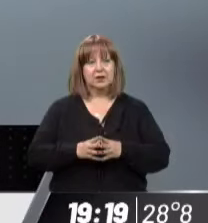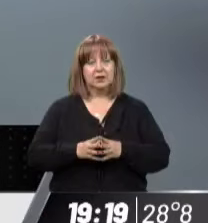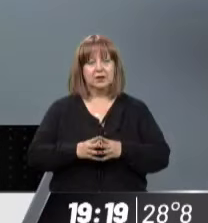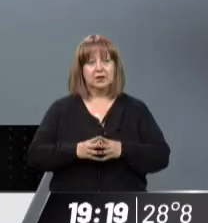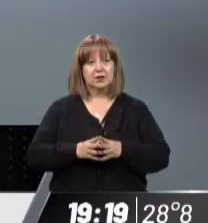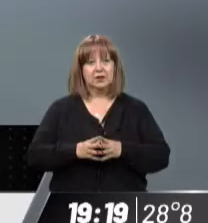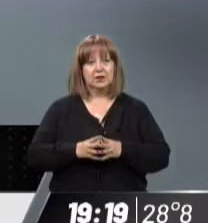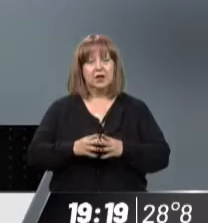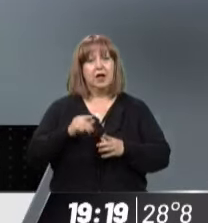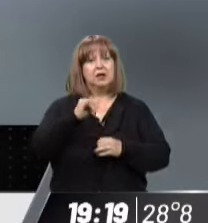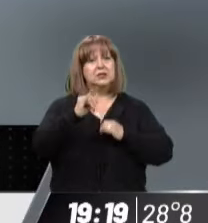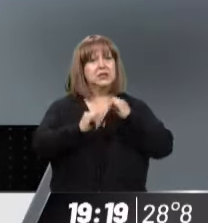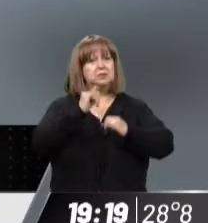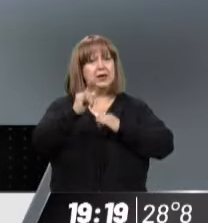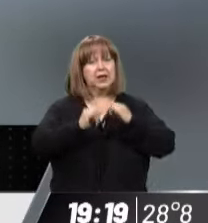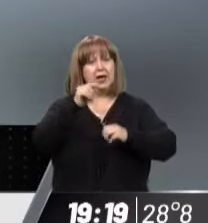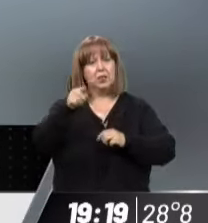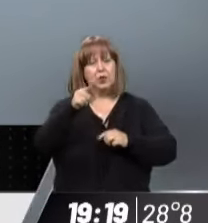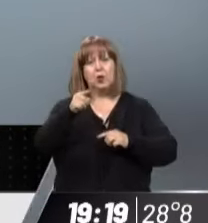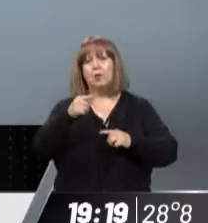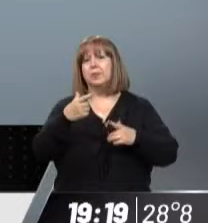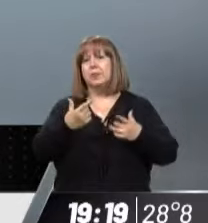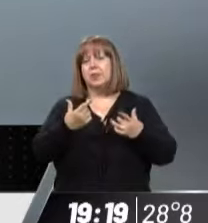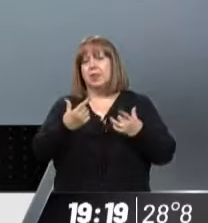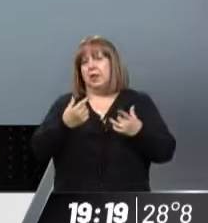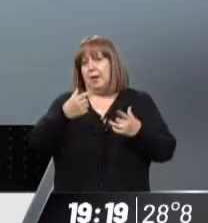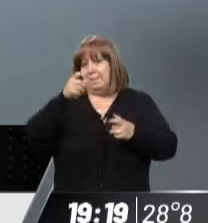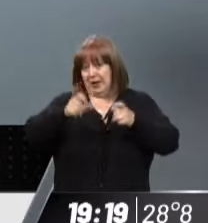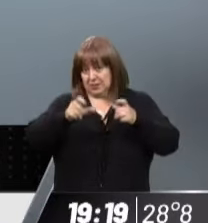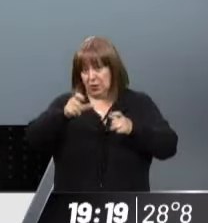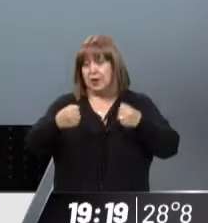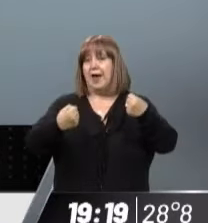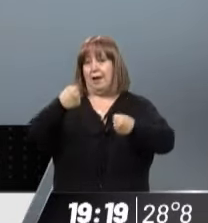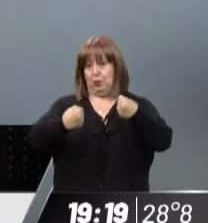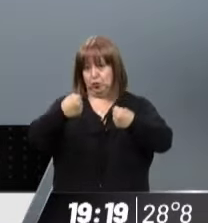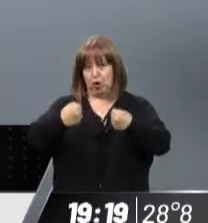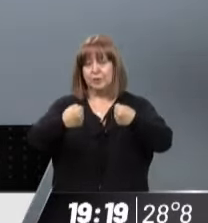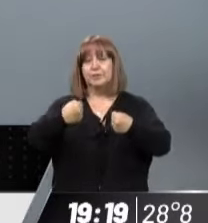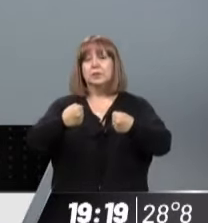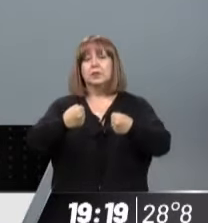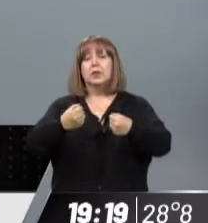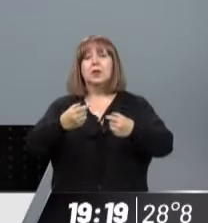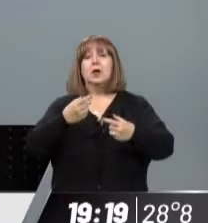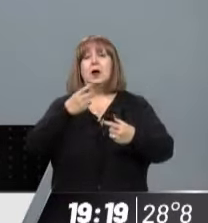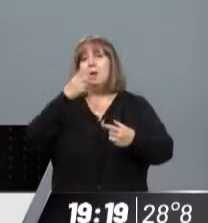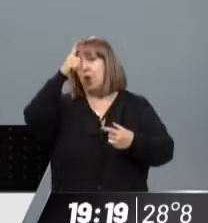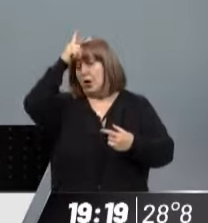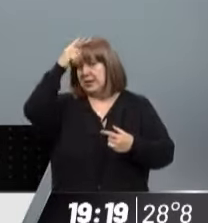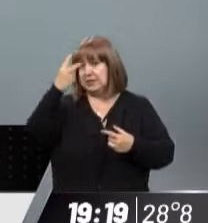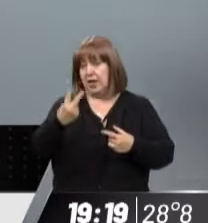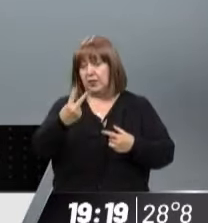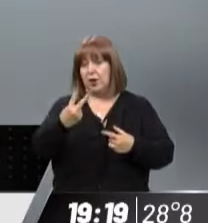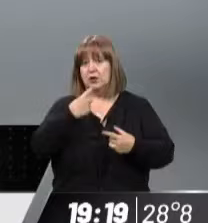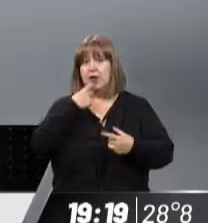por supuesto, y además va a recibir una inhabilitación para manejar. Si acelera un poquito más y